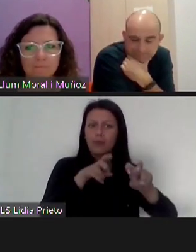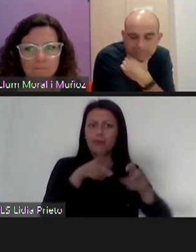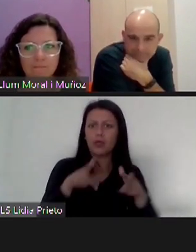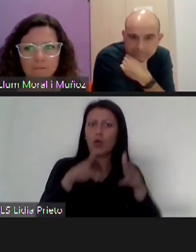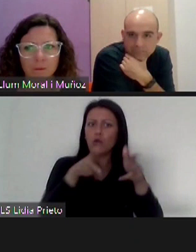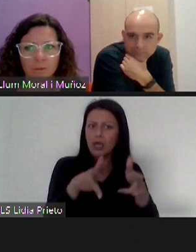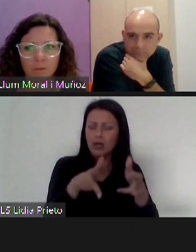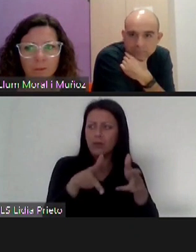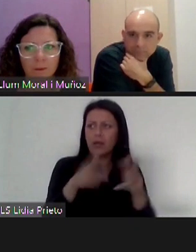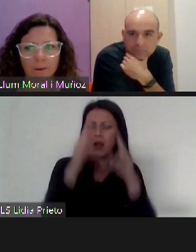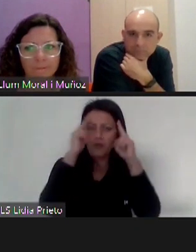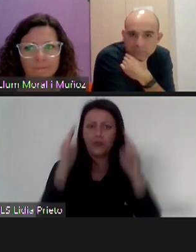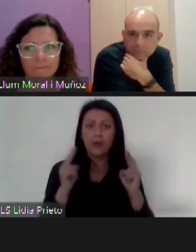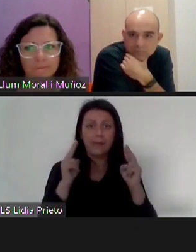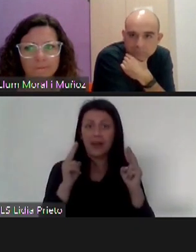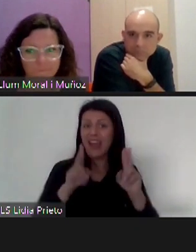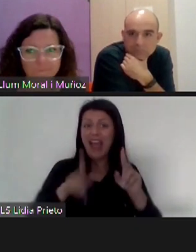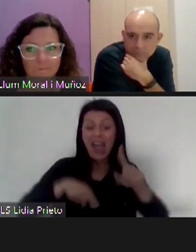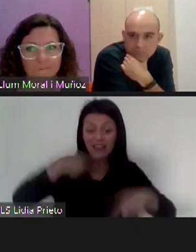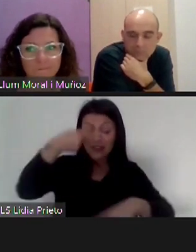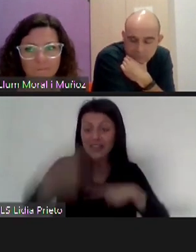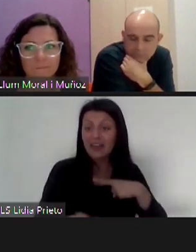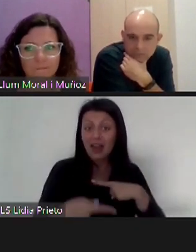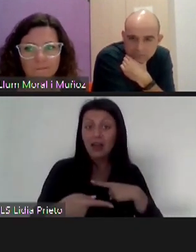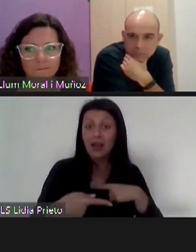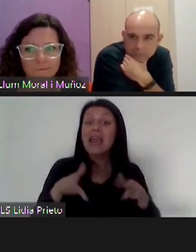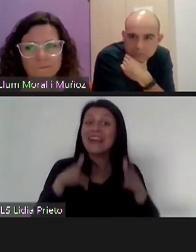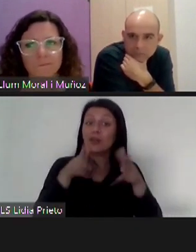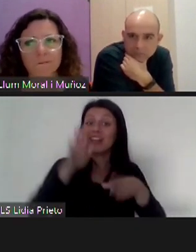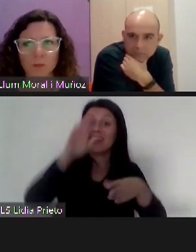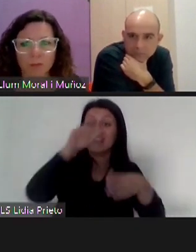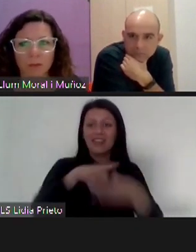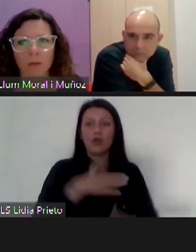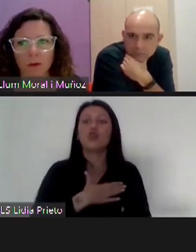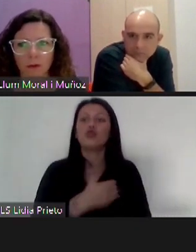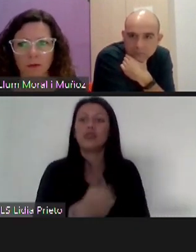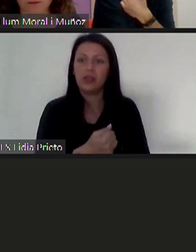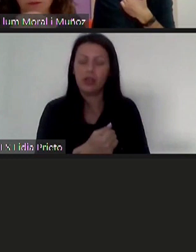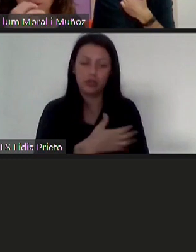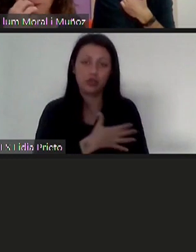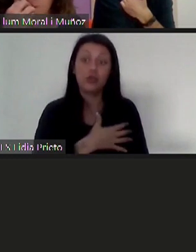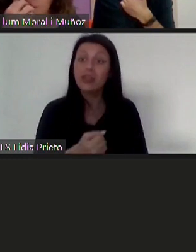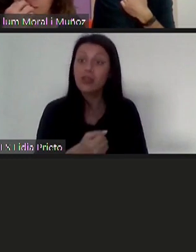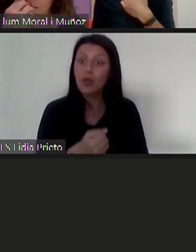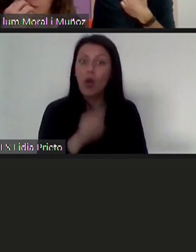el establecimiento. Esto vosotros lo sabéis si ha pasado. Quiero decir, porque estamos hablando de cosas que son reales y